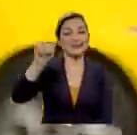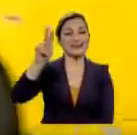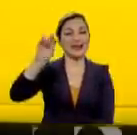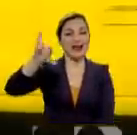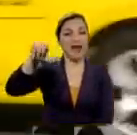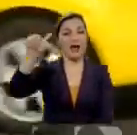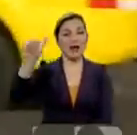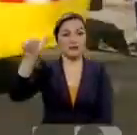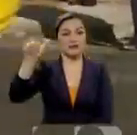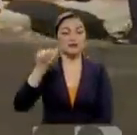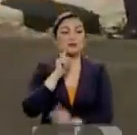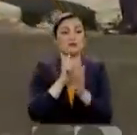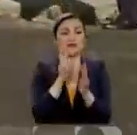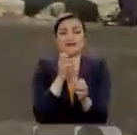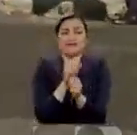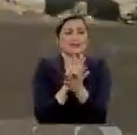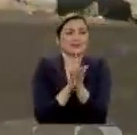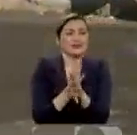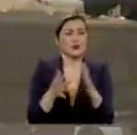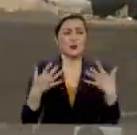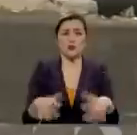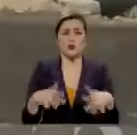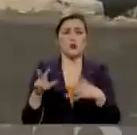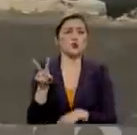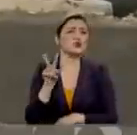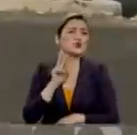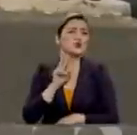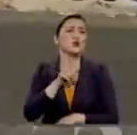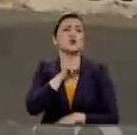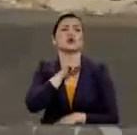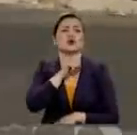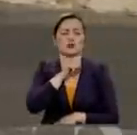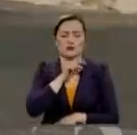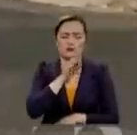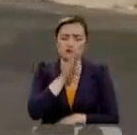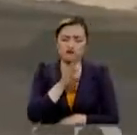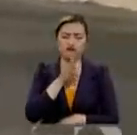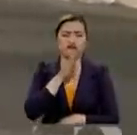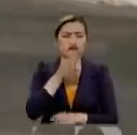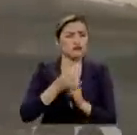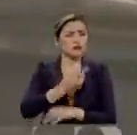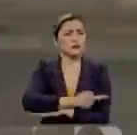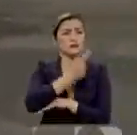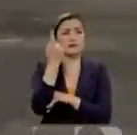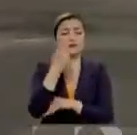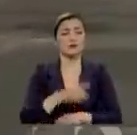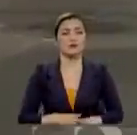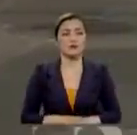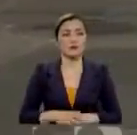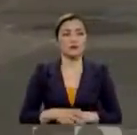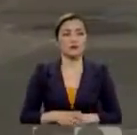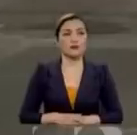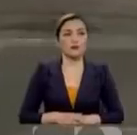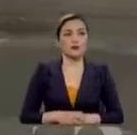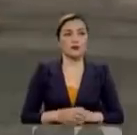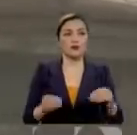precisamente una denuncia de inseguridad. Los moradores han sido víctimas de inseguridad constante en estos últimos días, pero más adelante vamos